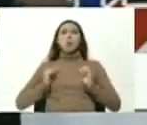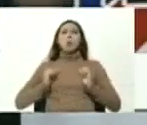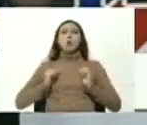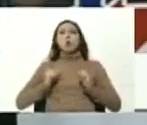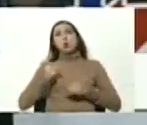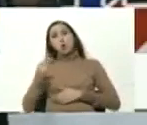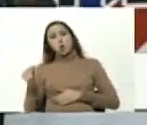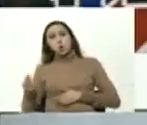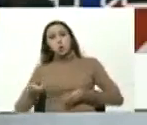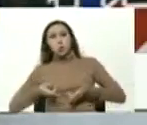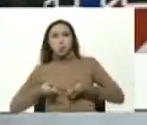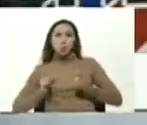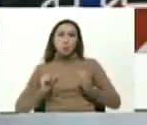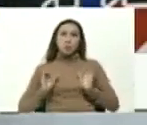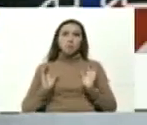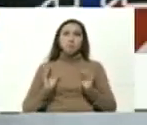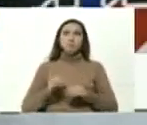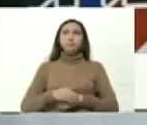lo no permitido.